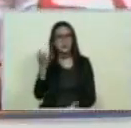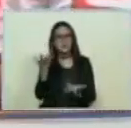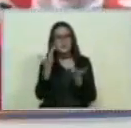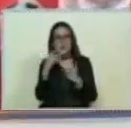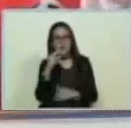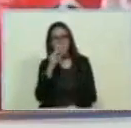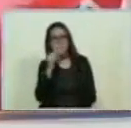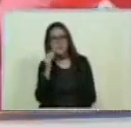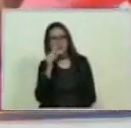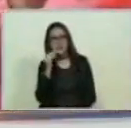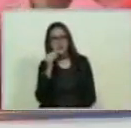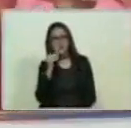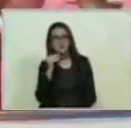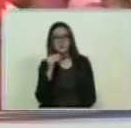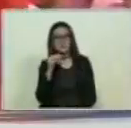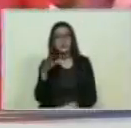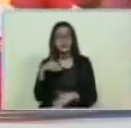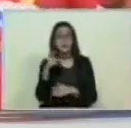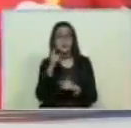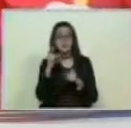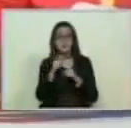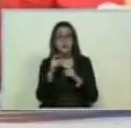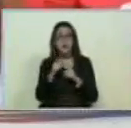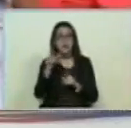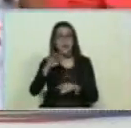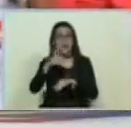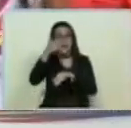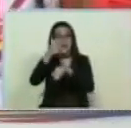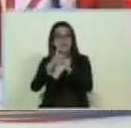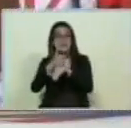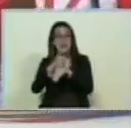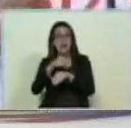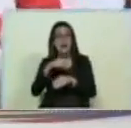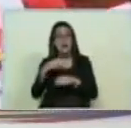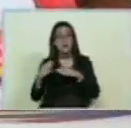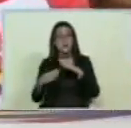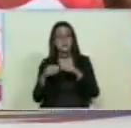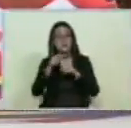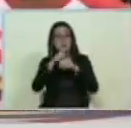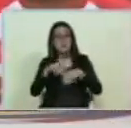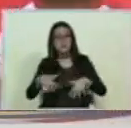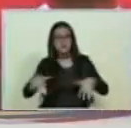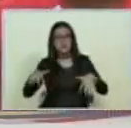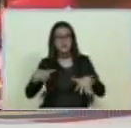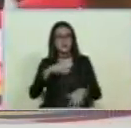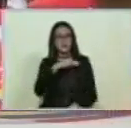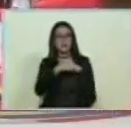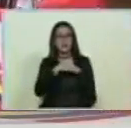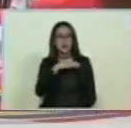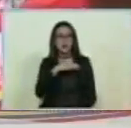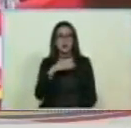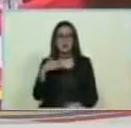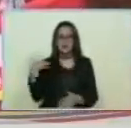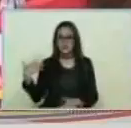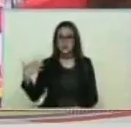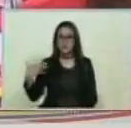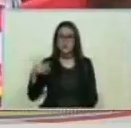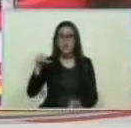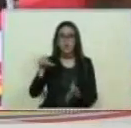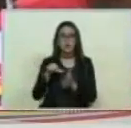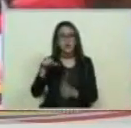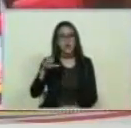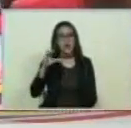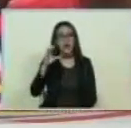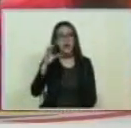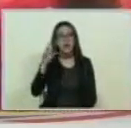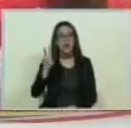su experiencia y luego le demos la palabra a la jefa de la base de misión de todo el trabajo que se viene desarrollando desde el sector El Carmen